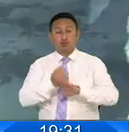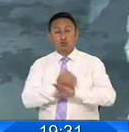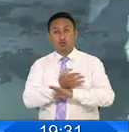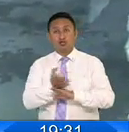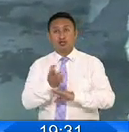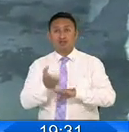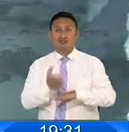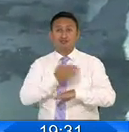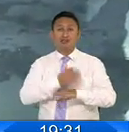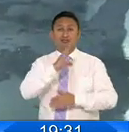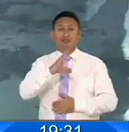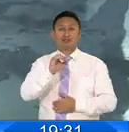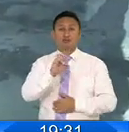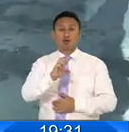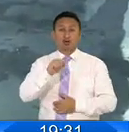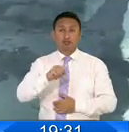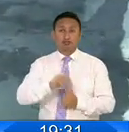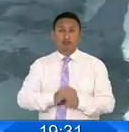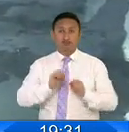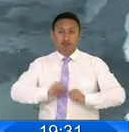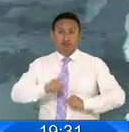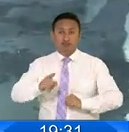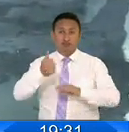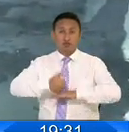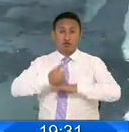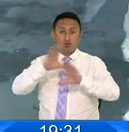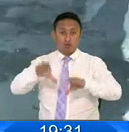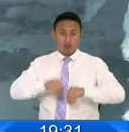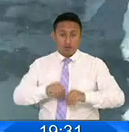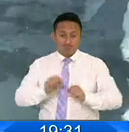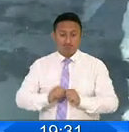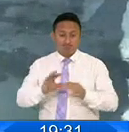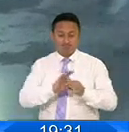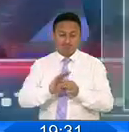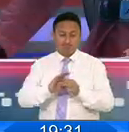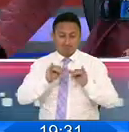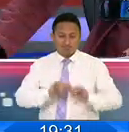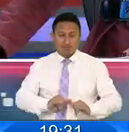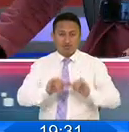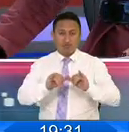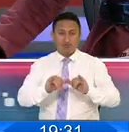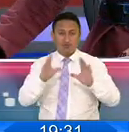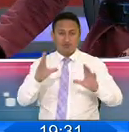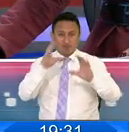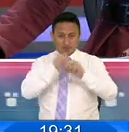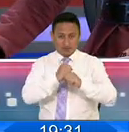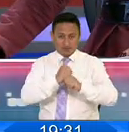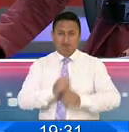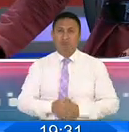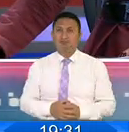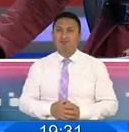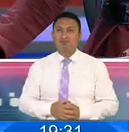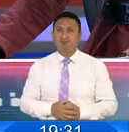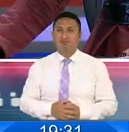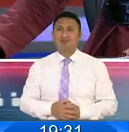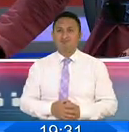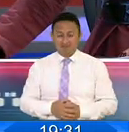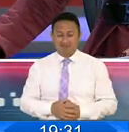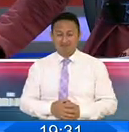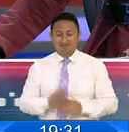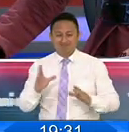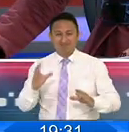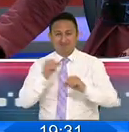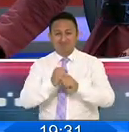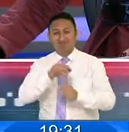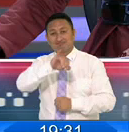recomendaciones que brindó el COE Nacional y que les acogió el gobierno. Regresamos con ustedes, María Fernanda, muy buenas noches. Buenas noches